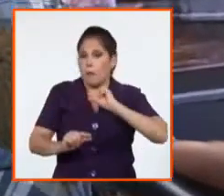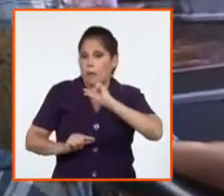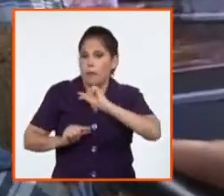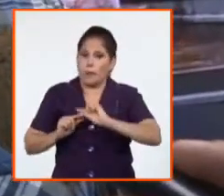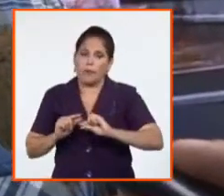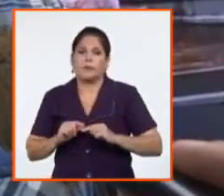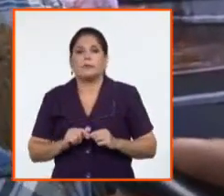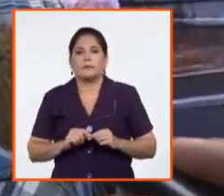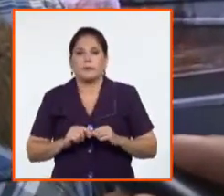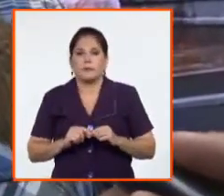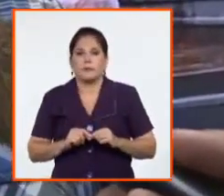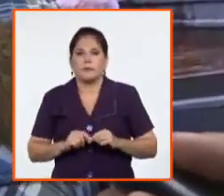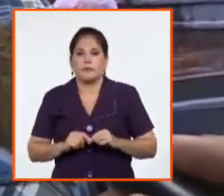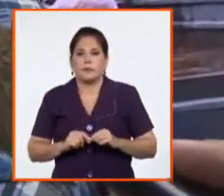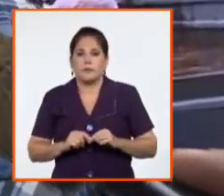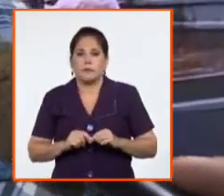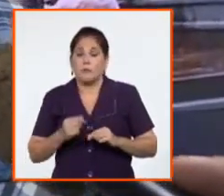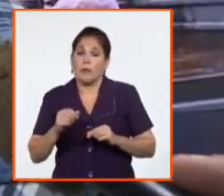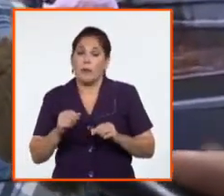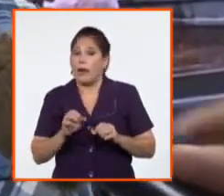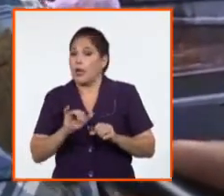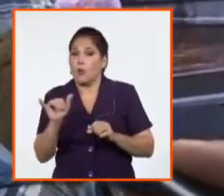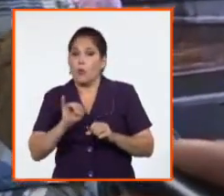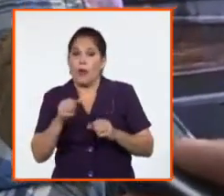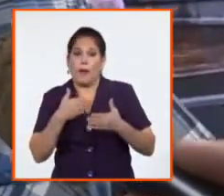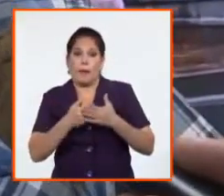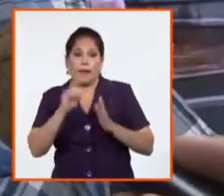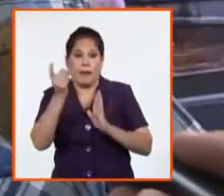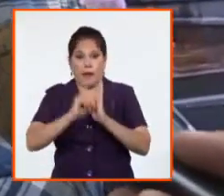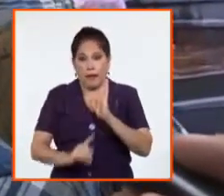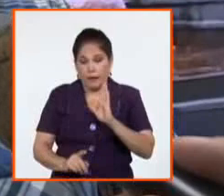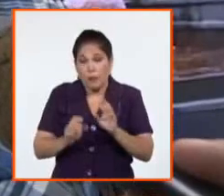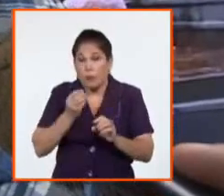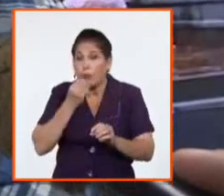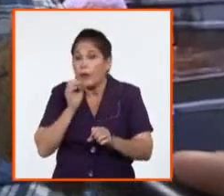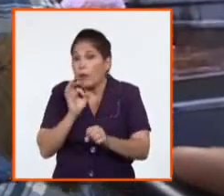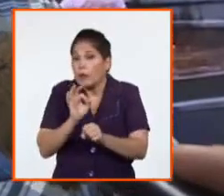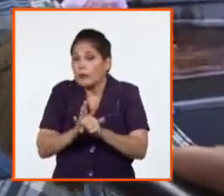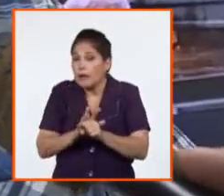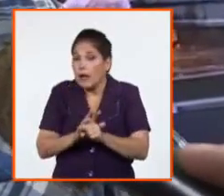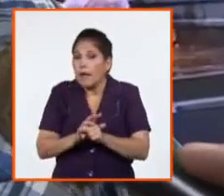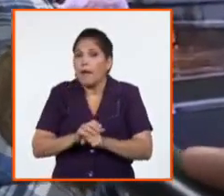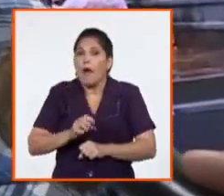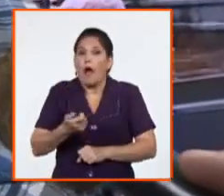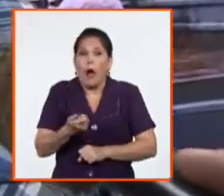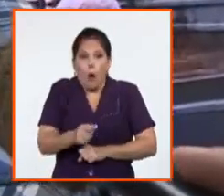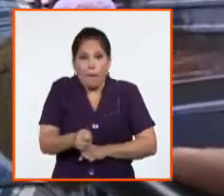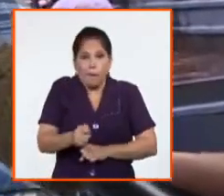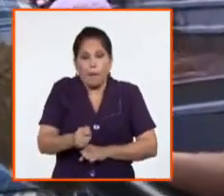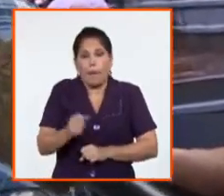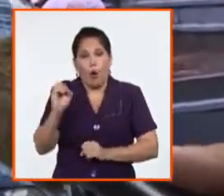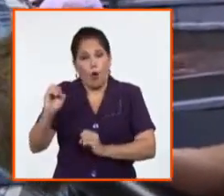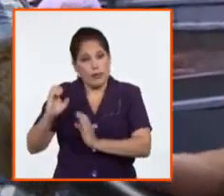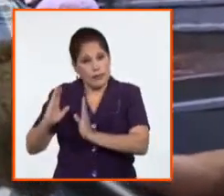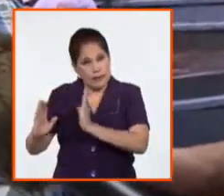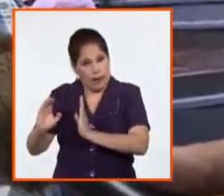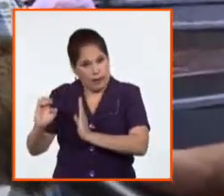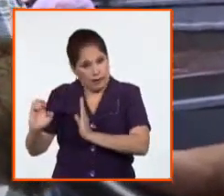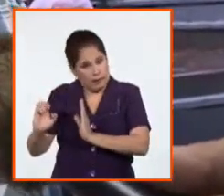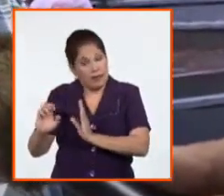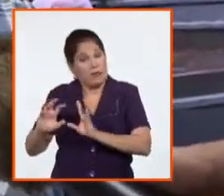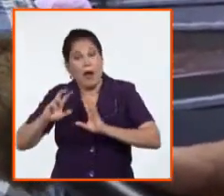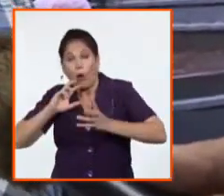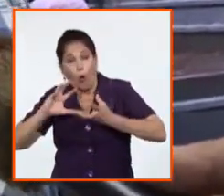con voltaje, a las unidades termoeléctricas, de manera tal que puedan comenzar arranque. Estamos en ese proceso. En la zona occidental tiene la complejidad adicional que